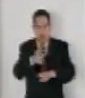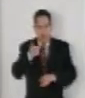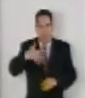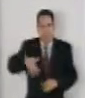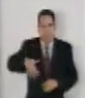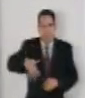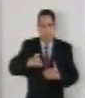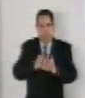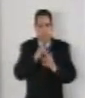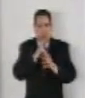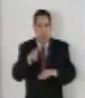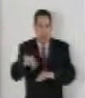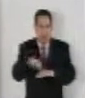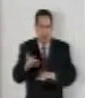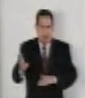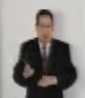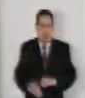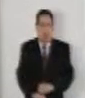dictamen.